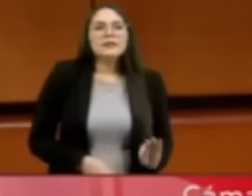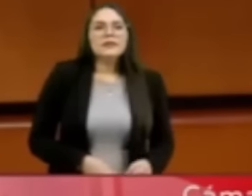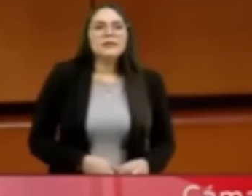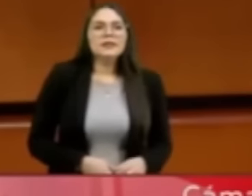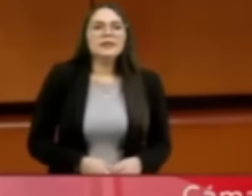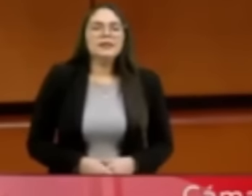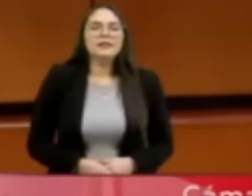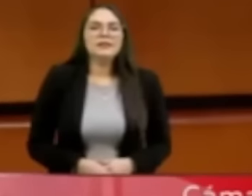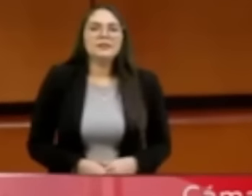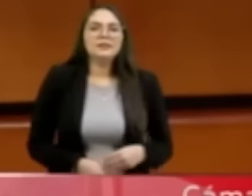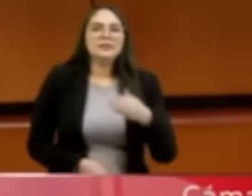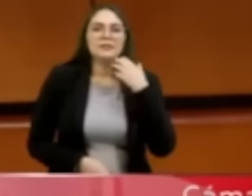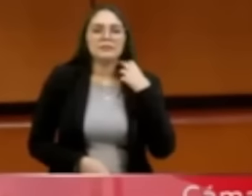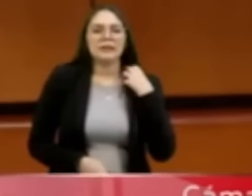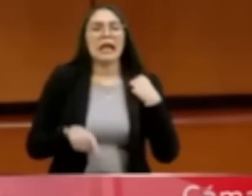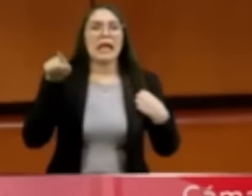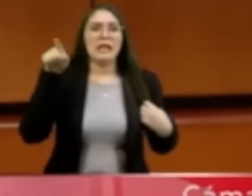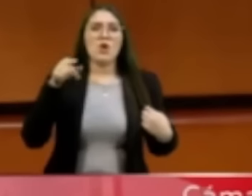Él